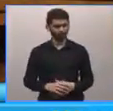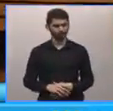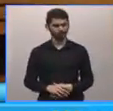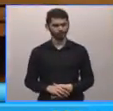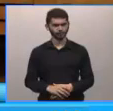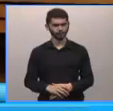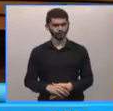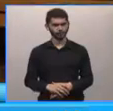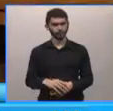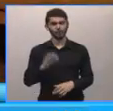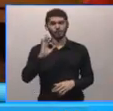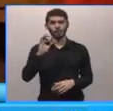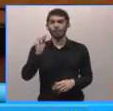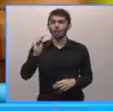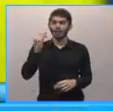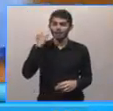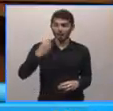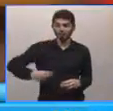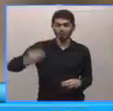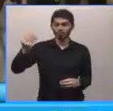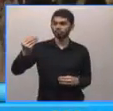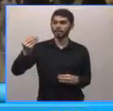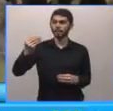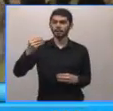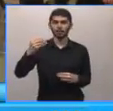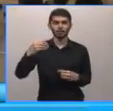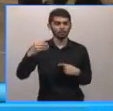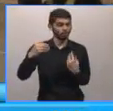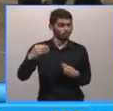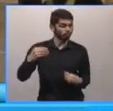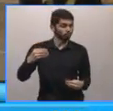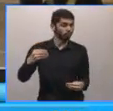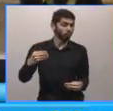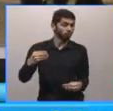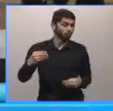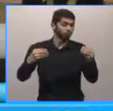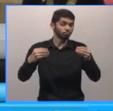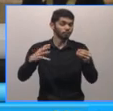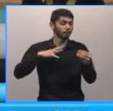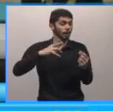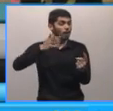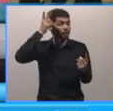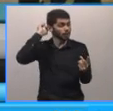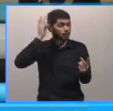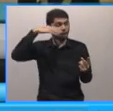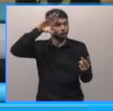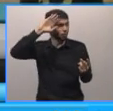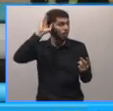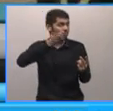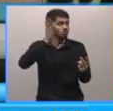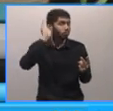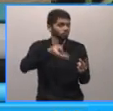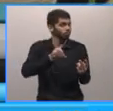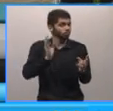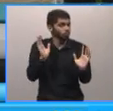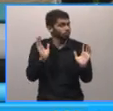que Brasil ya está dentro, a nosotros nos hace simplemente, bueno, no es simplemente, ¿no? Hay que ganarle a Chile, Cuba, a todos los que estén ahí.